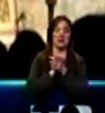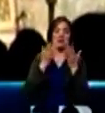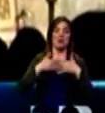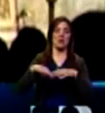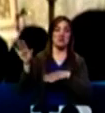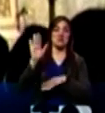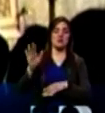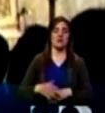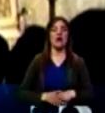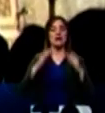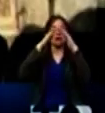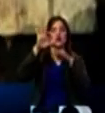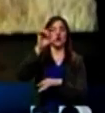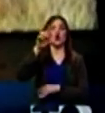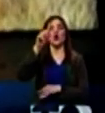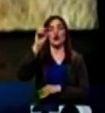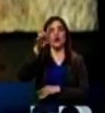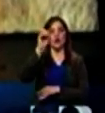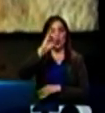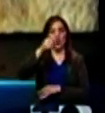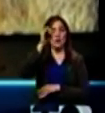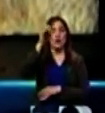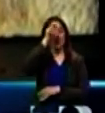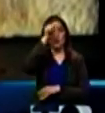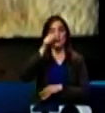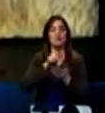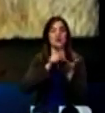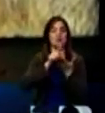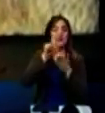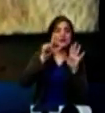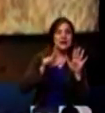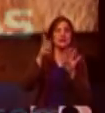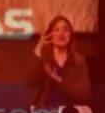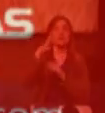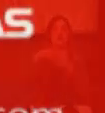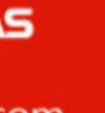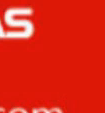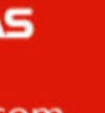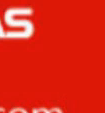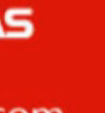Toledo de jueves a domingo y las entradas cuestan entre $7 y $15.